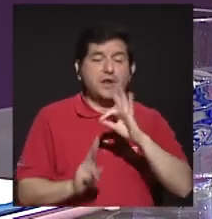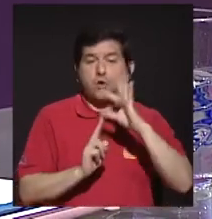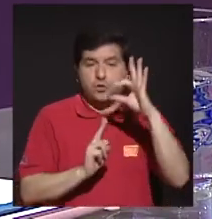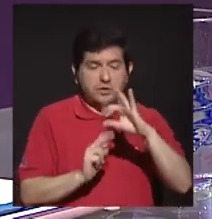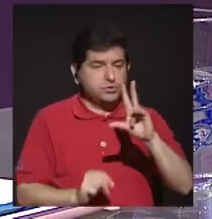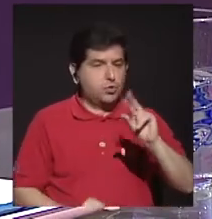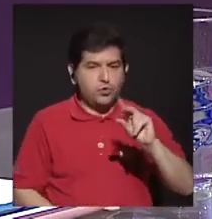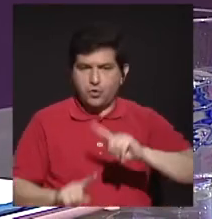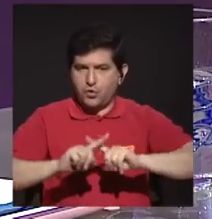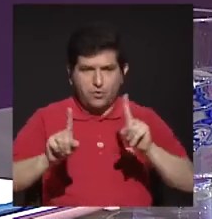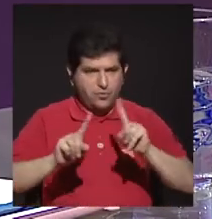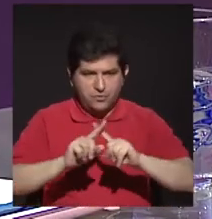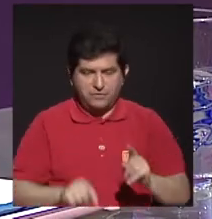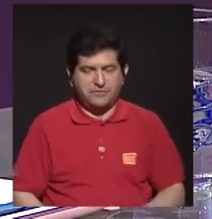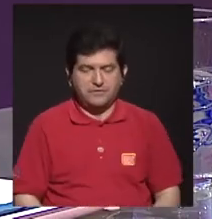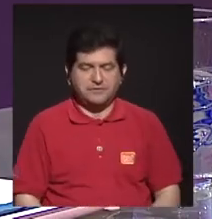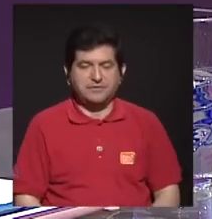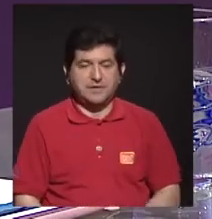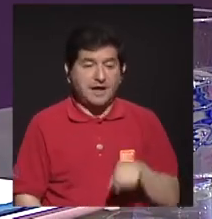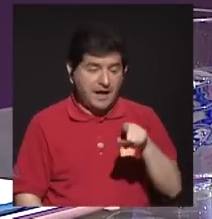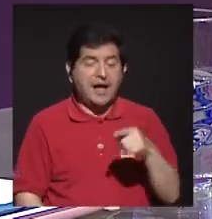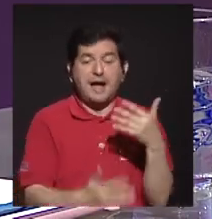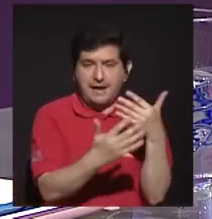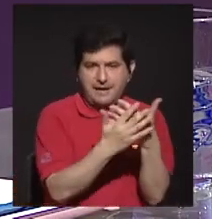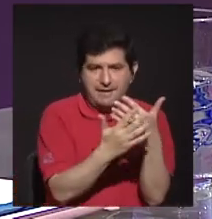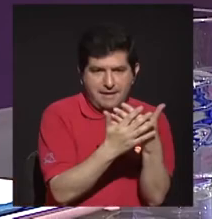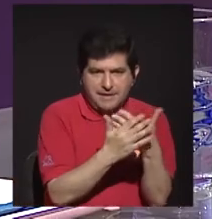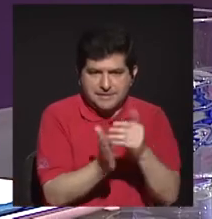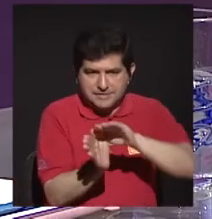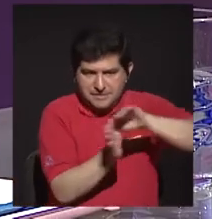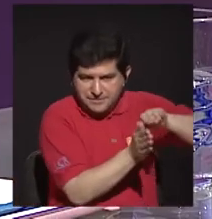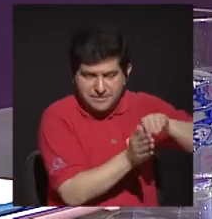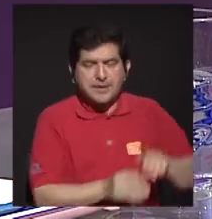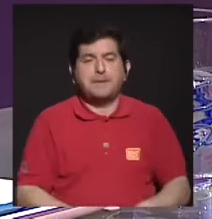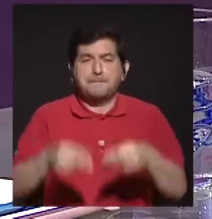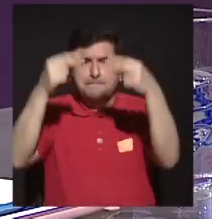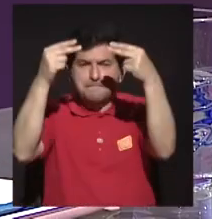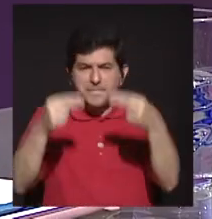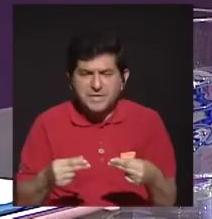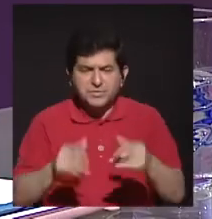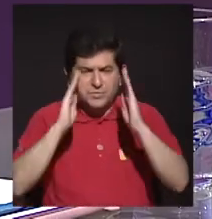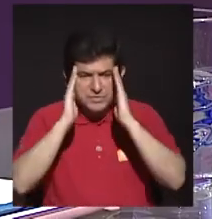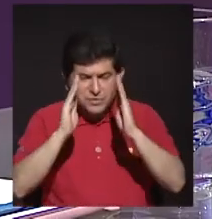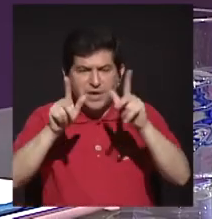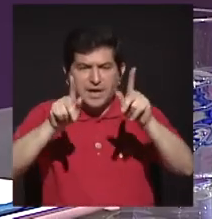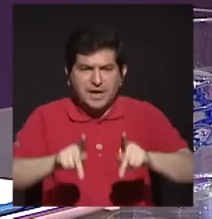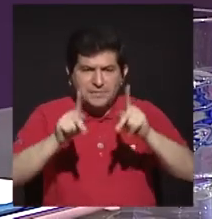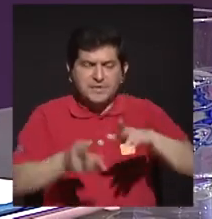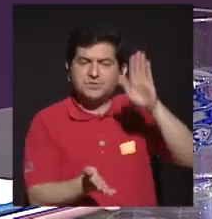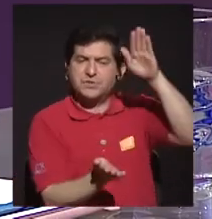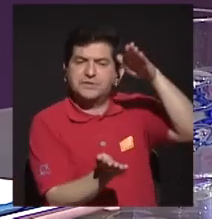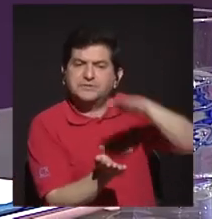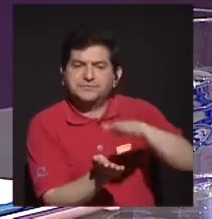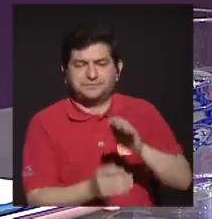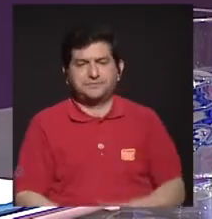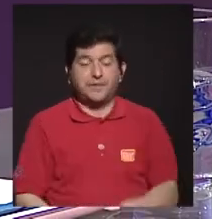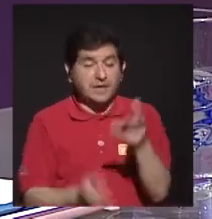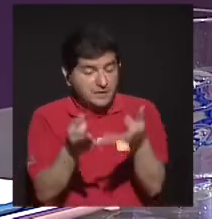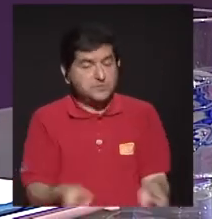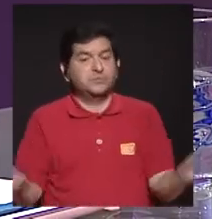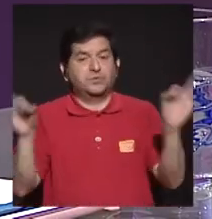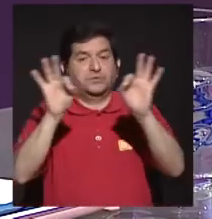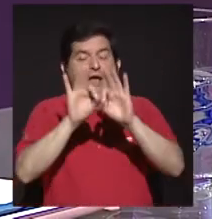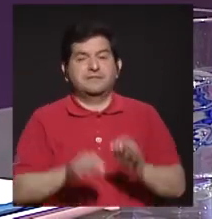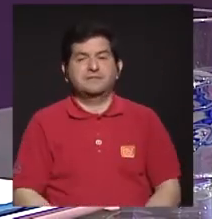carcelaria, el presupuesto que se invierte diariamente para la atención a las personas se reduciría. Esto es muy